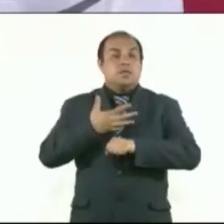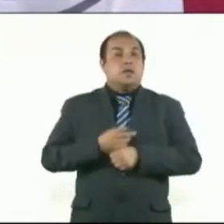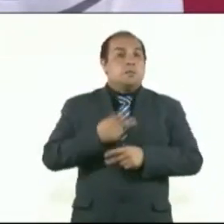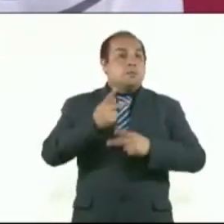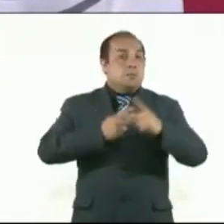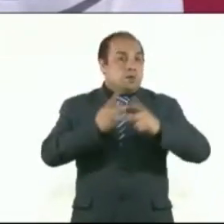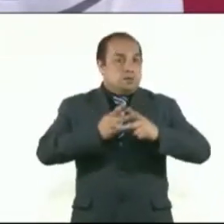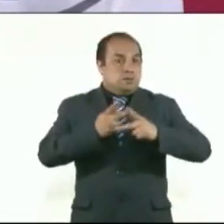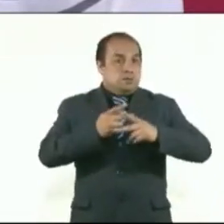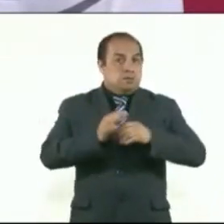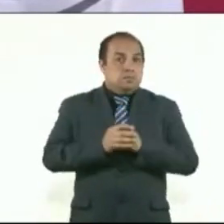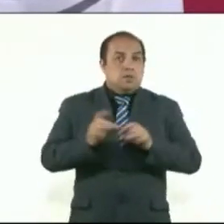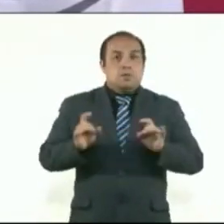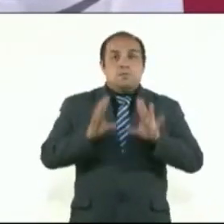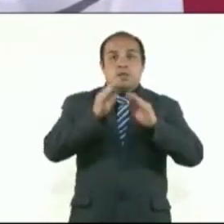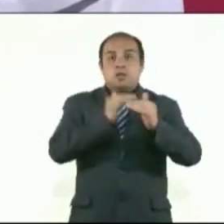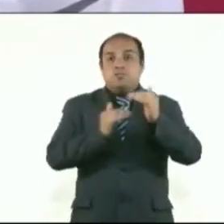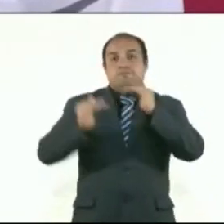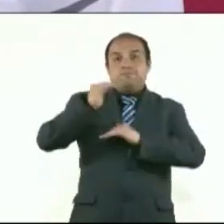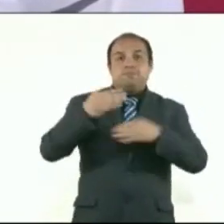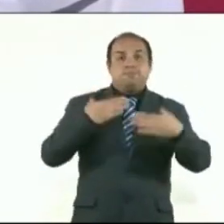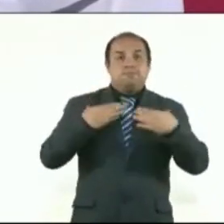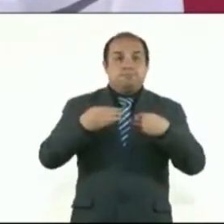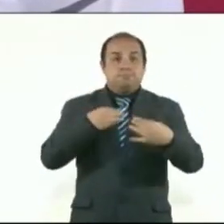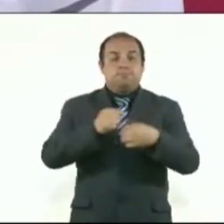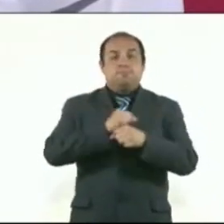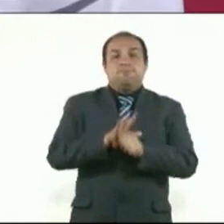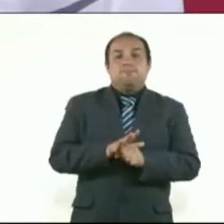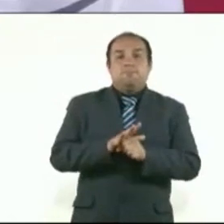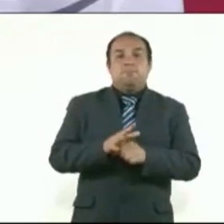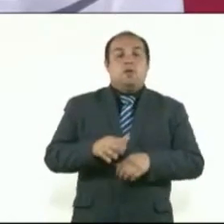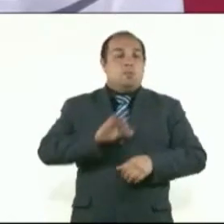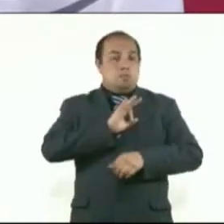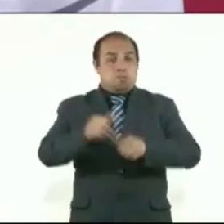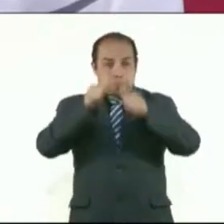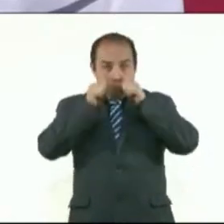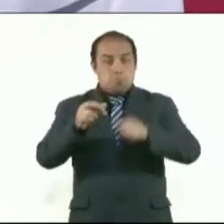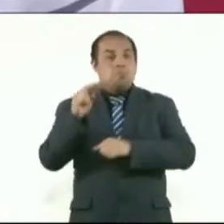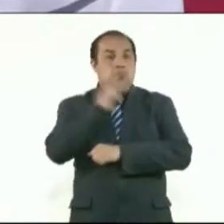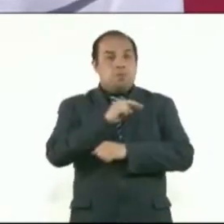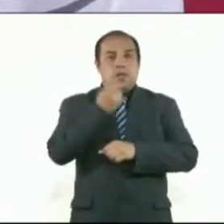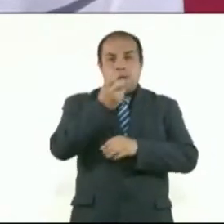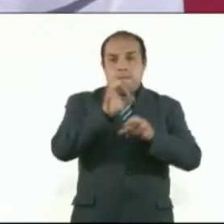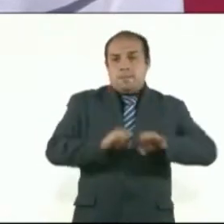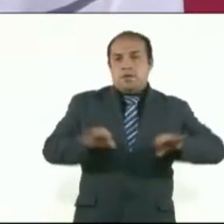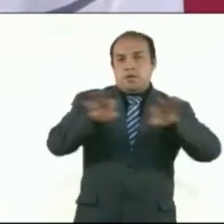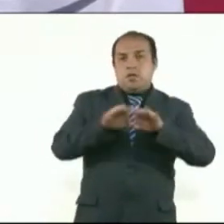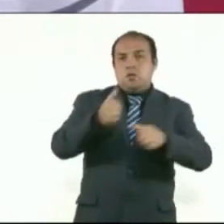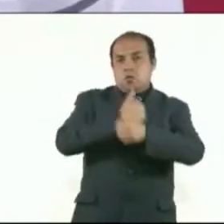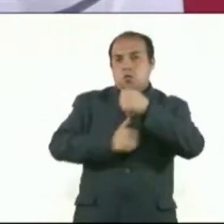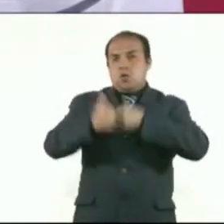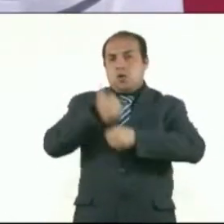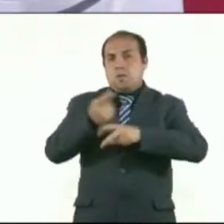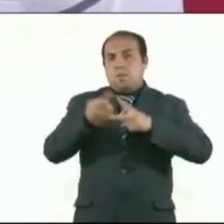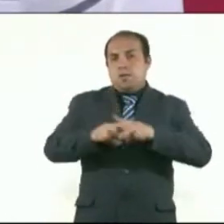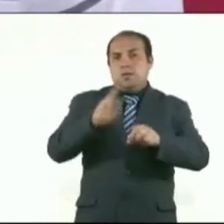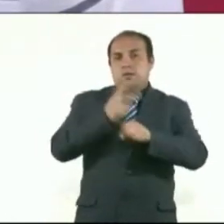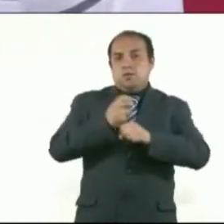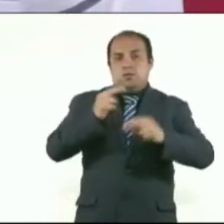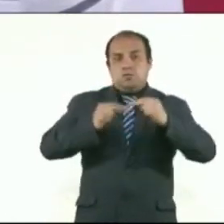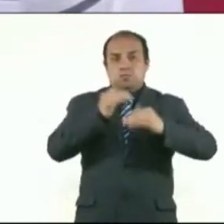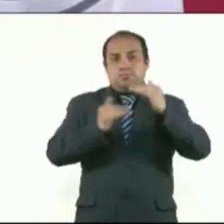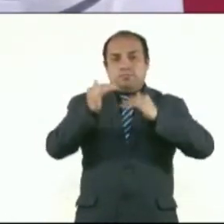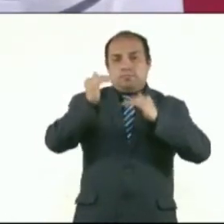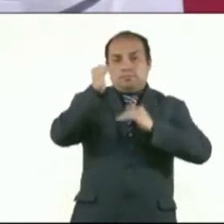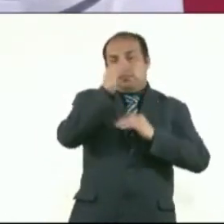caso de un repunte de casos, tener mayor capacidad para atenderlo de manera oportuna. Eso es lo que es muy importante. Hace un año, cuando inició la segunda ola, estábamos hablando de